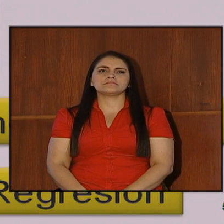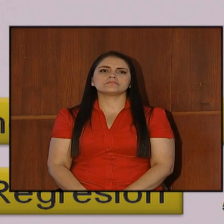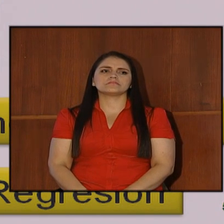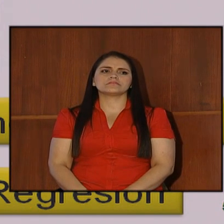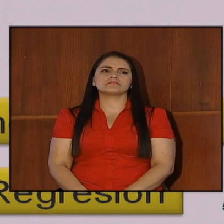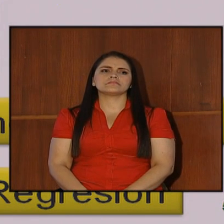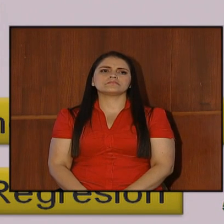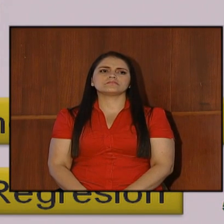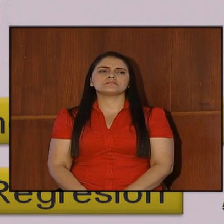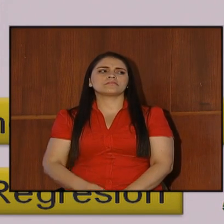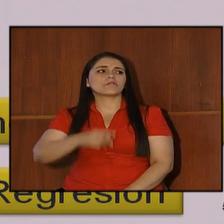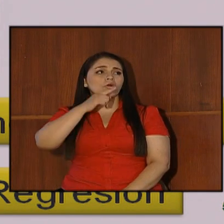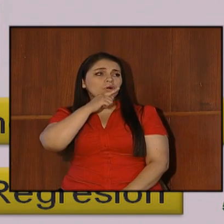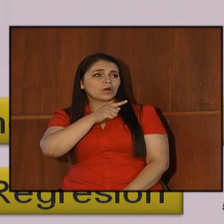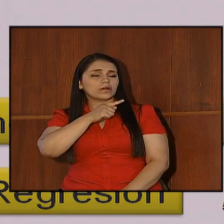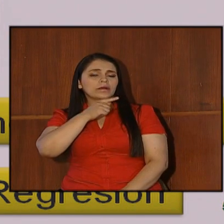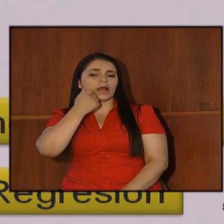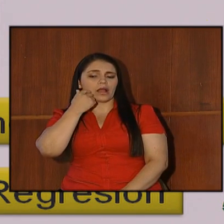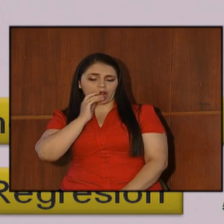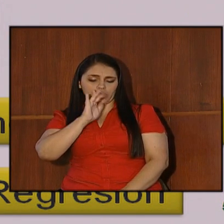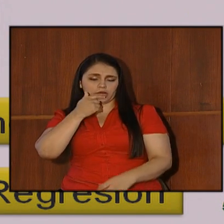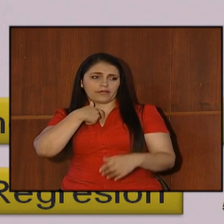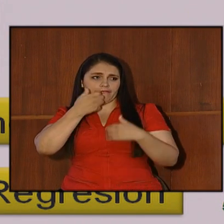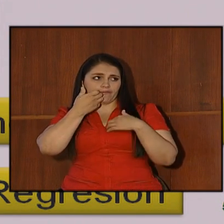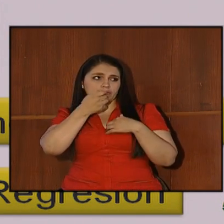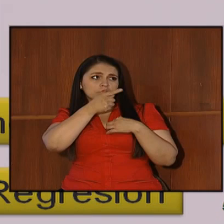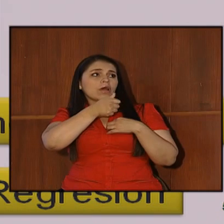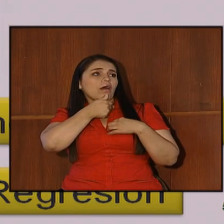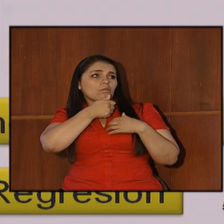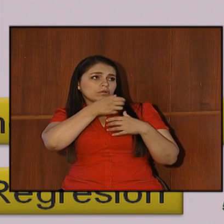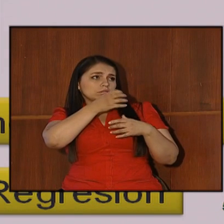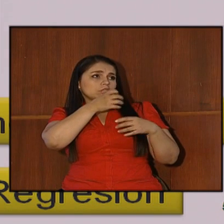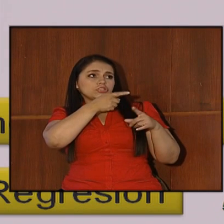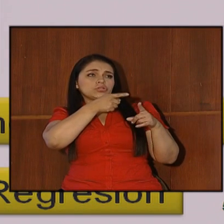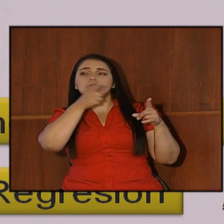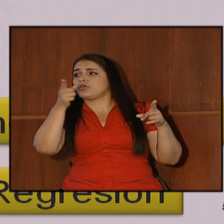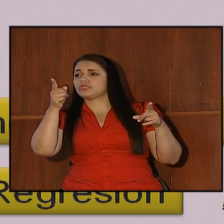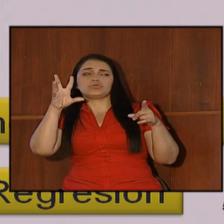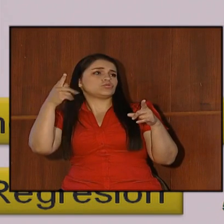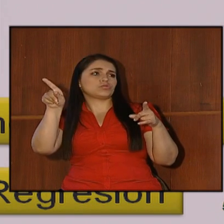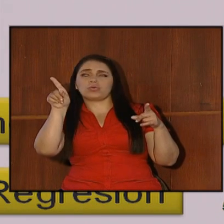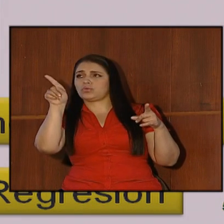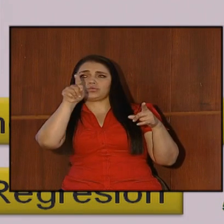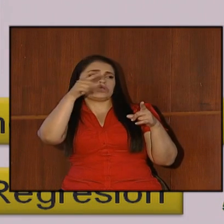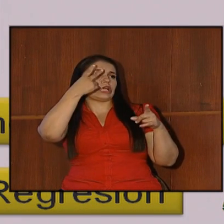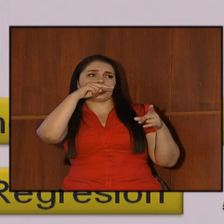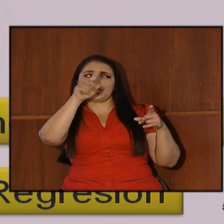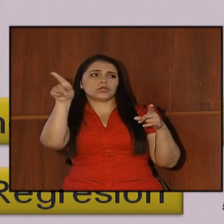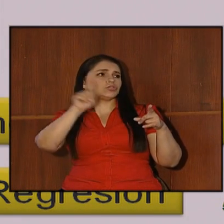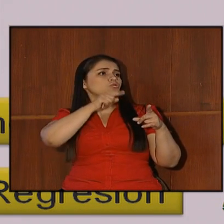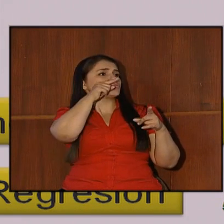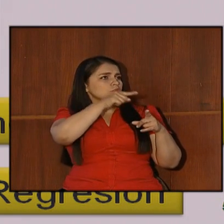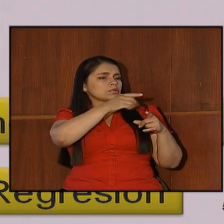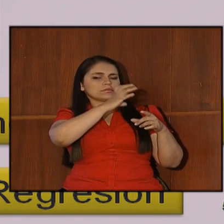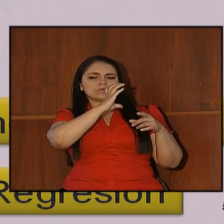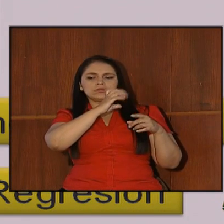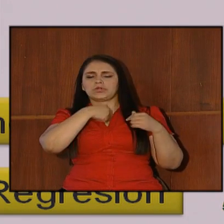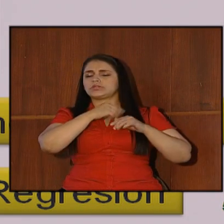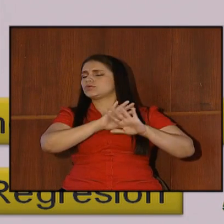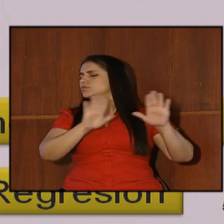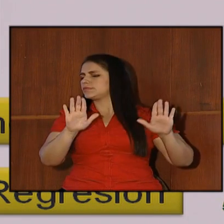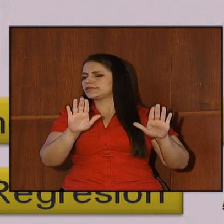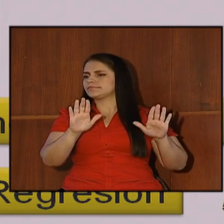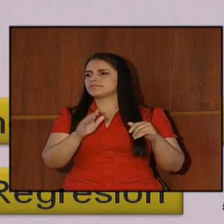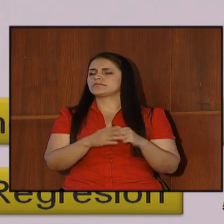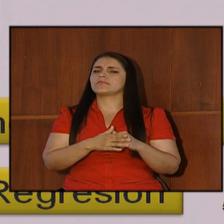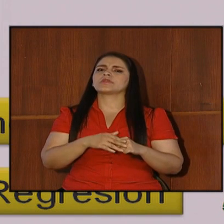vaso con agua usted, no tomo. Es muy común que pase, ¿cierto? Que es que si yo estoy acostumbrado